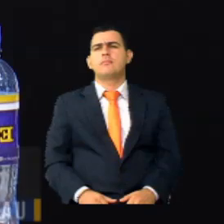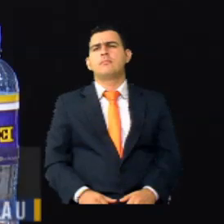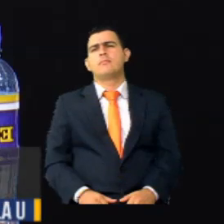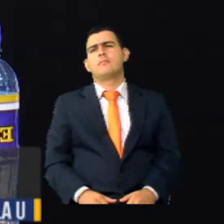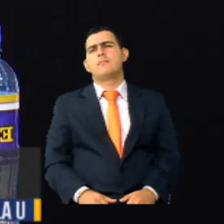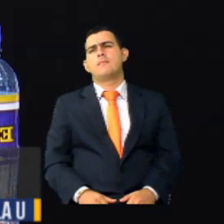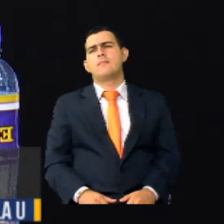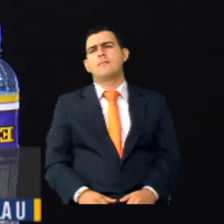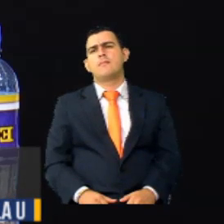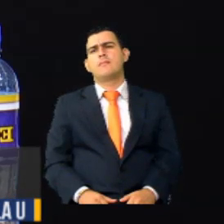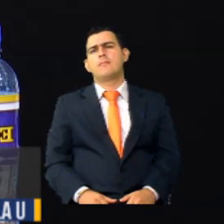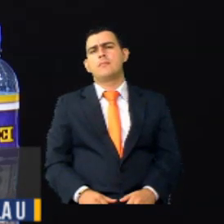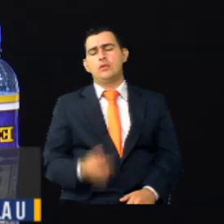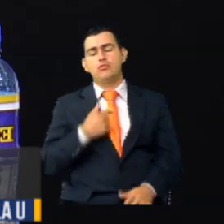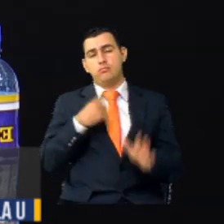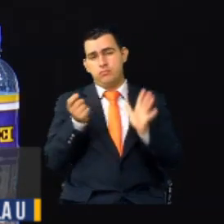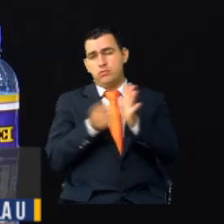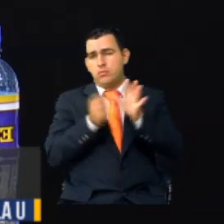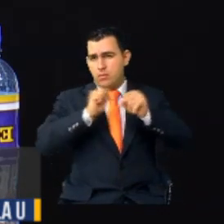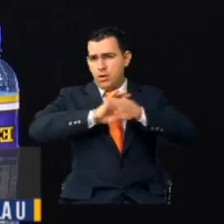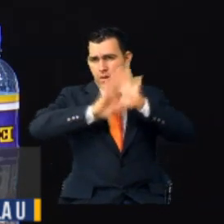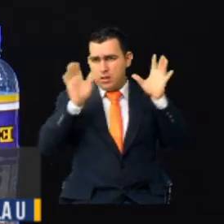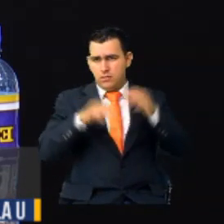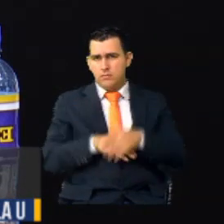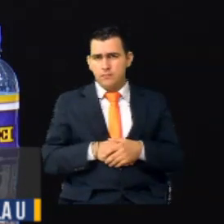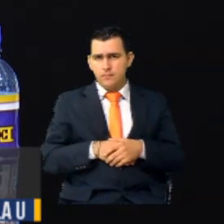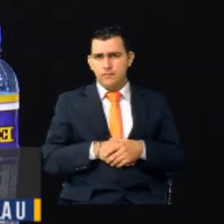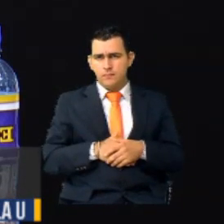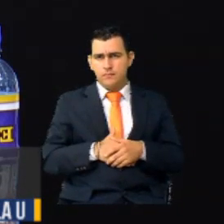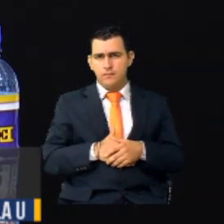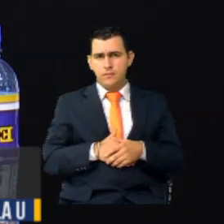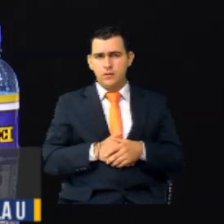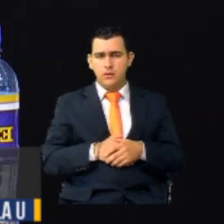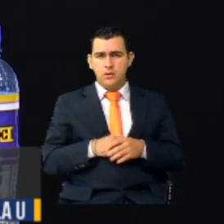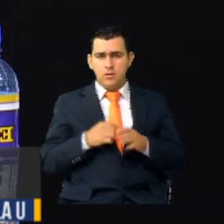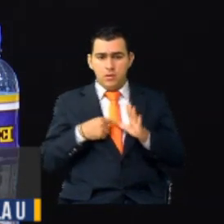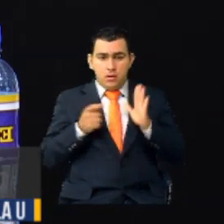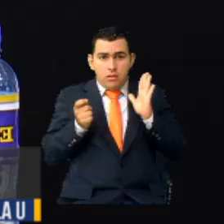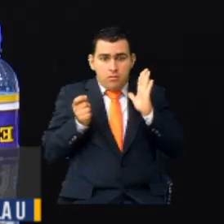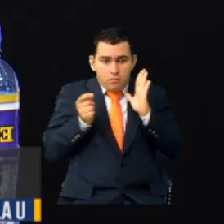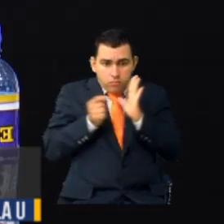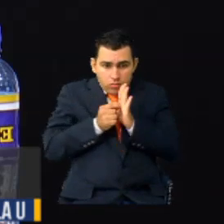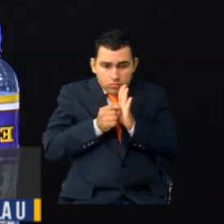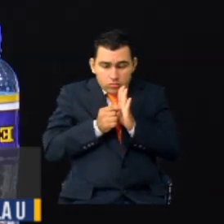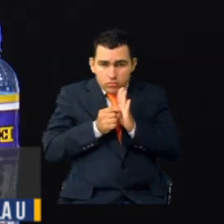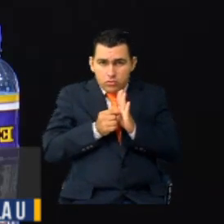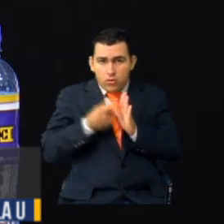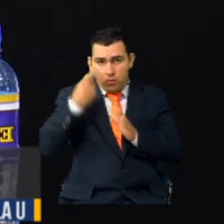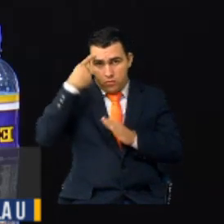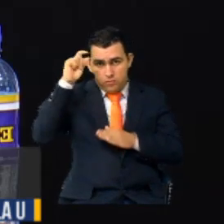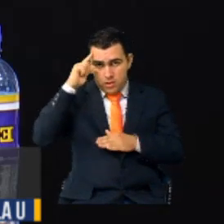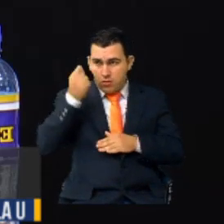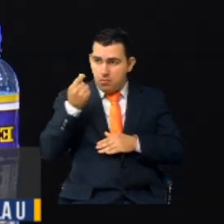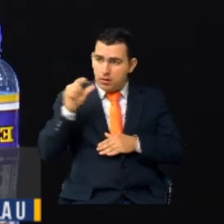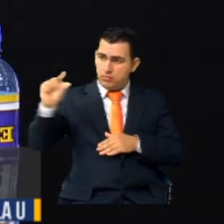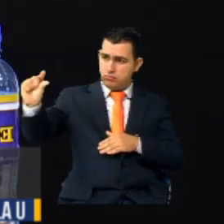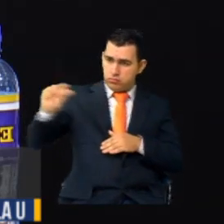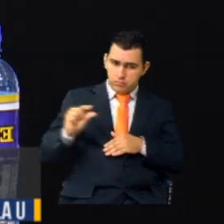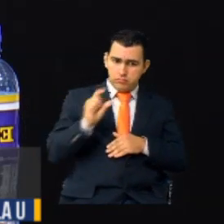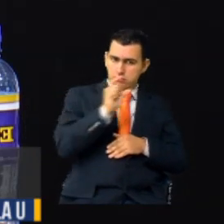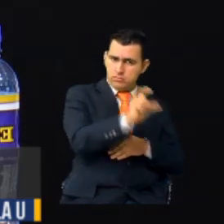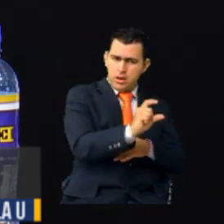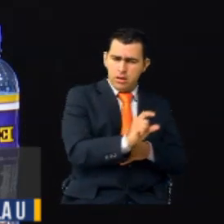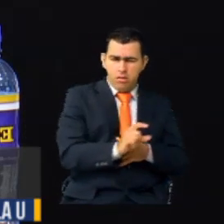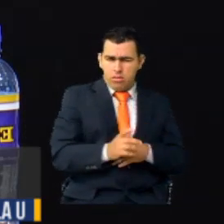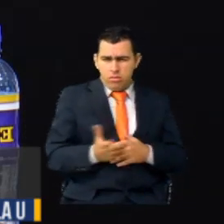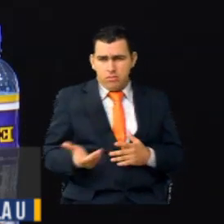Bueno, Pedro, hay que hacer la claridad que no quedó solo enmarcado el tema de los subsidios de vivienda. Leyendo un poquito más